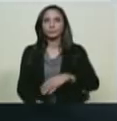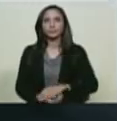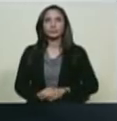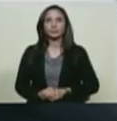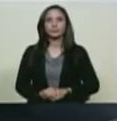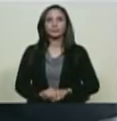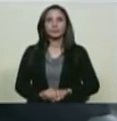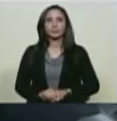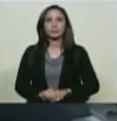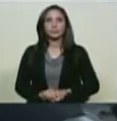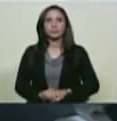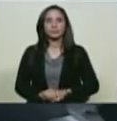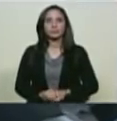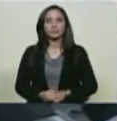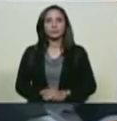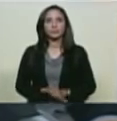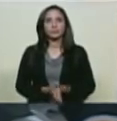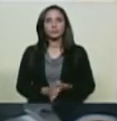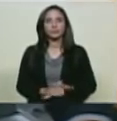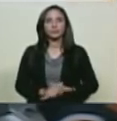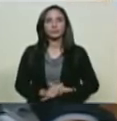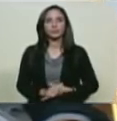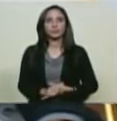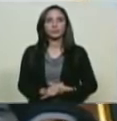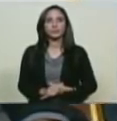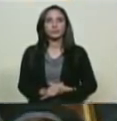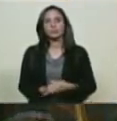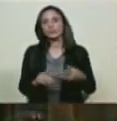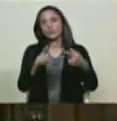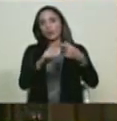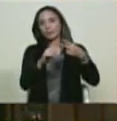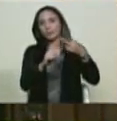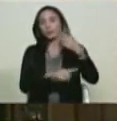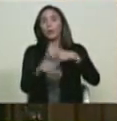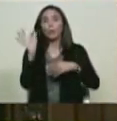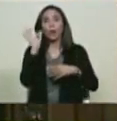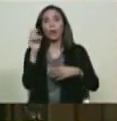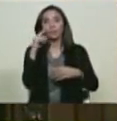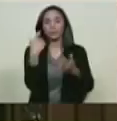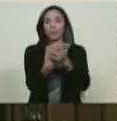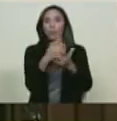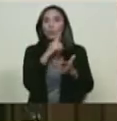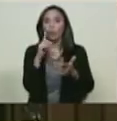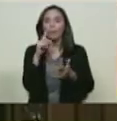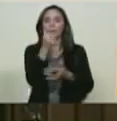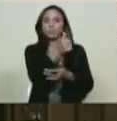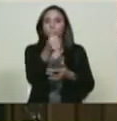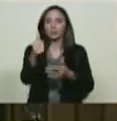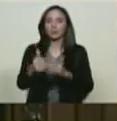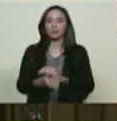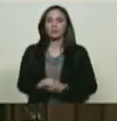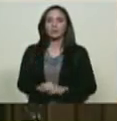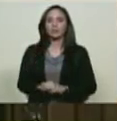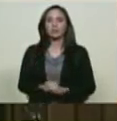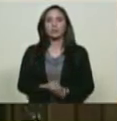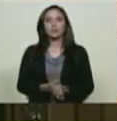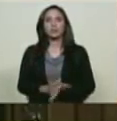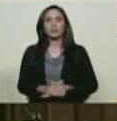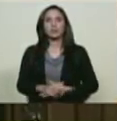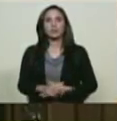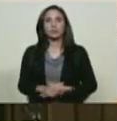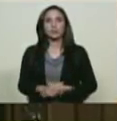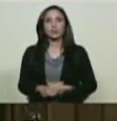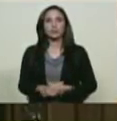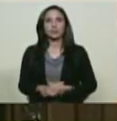El Oso. Es la capitana Leide Salazar quien lo identifica. E identifica a todos los que están enjuiciados y